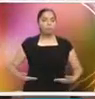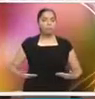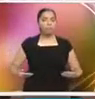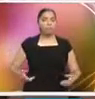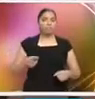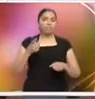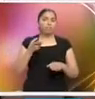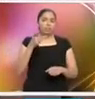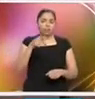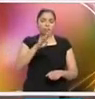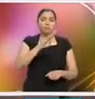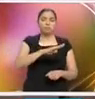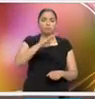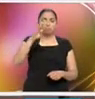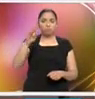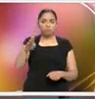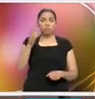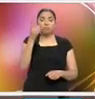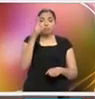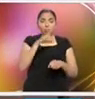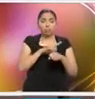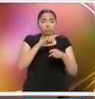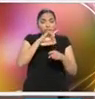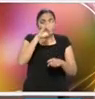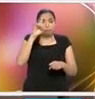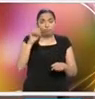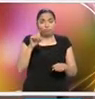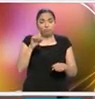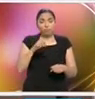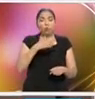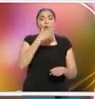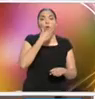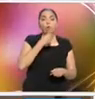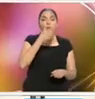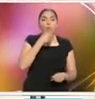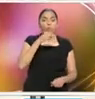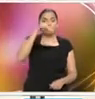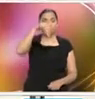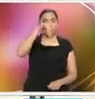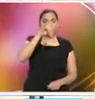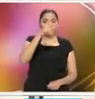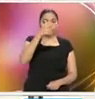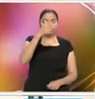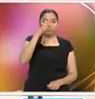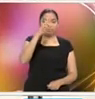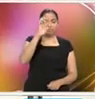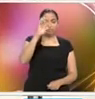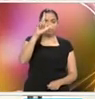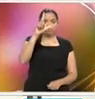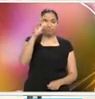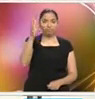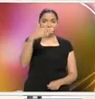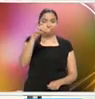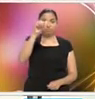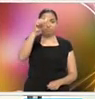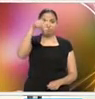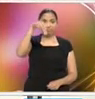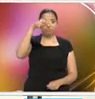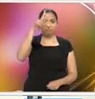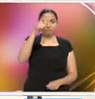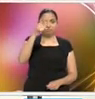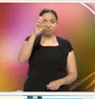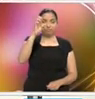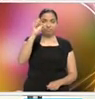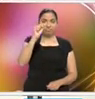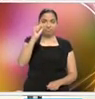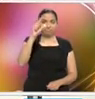día después de Miguel de Cervantes Saavedra, que es pues considerado también uno de los más grandes escritores de la lengua española, si no es que el más grande,